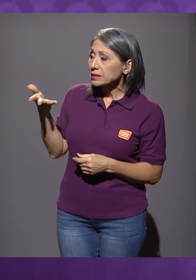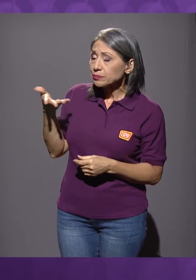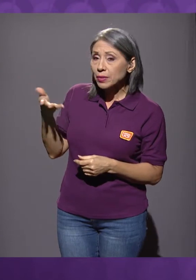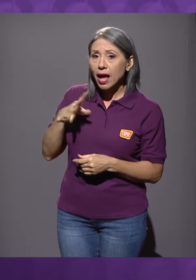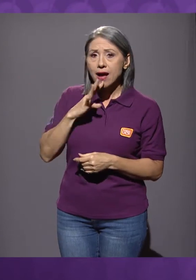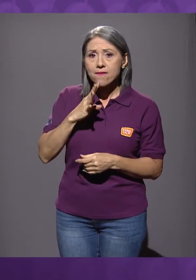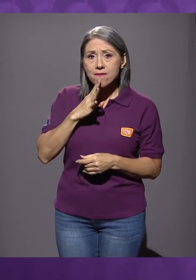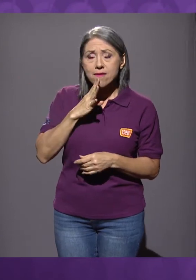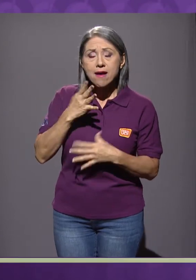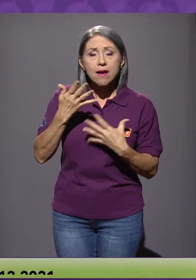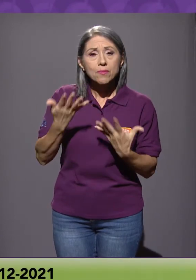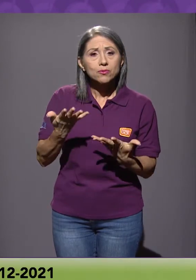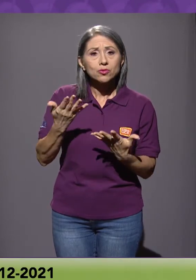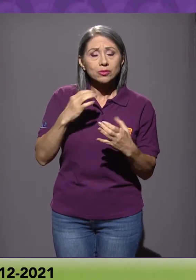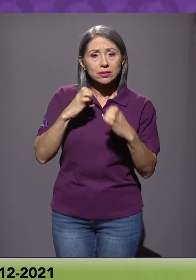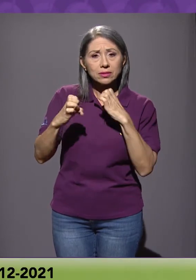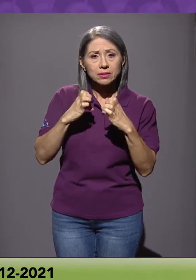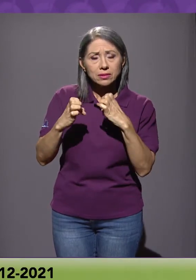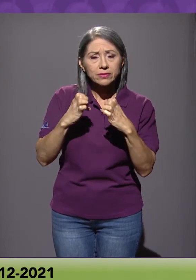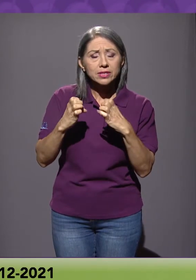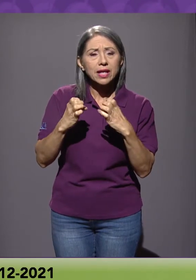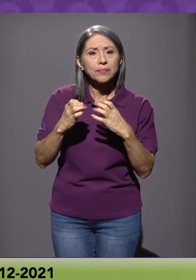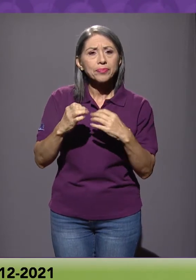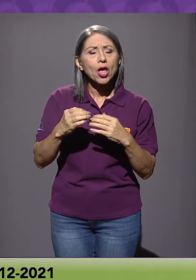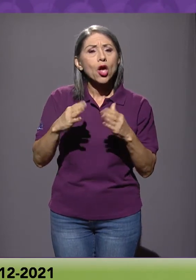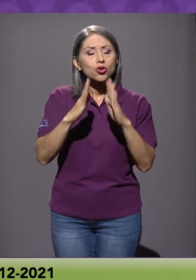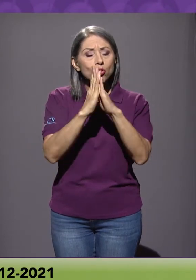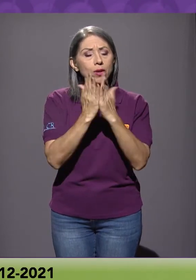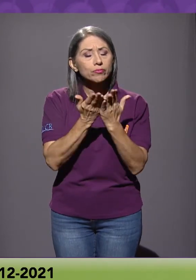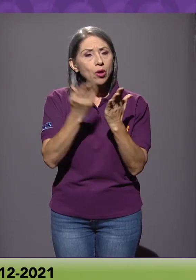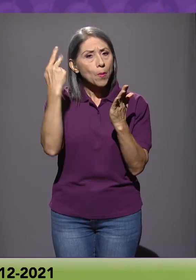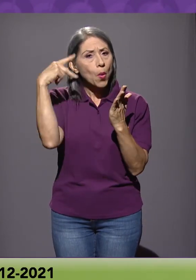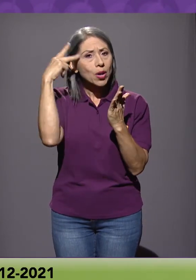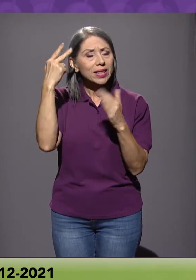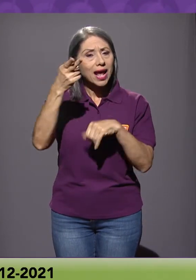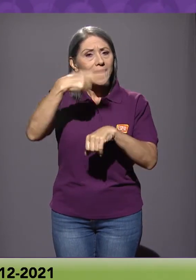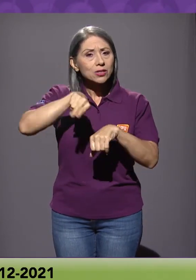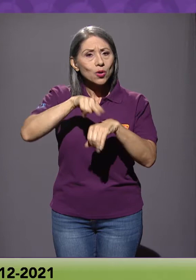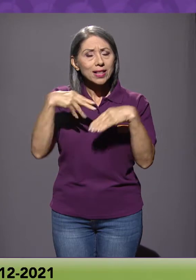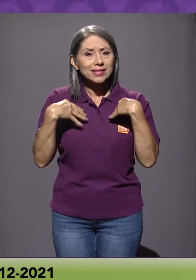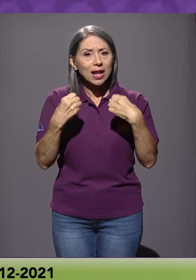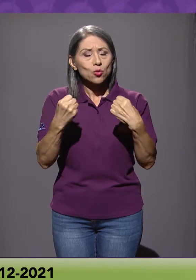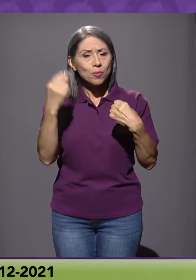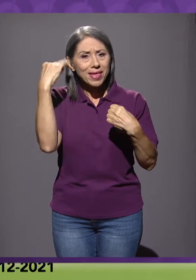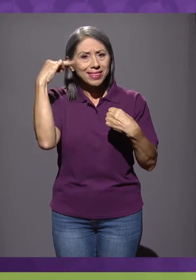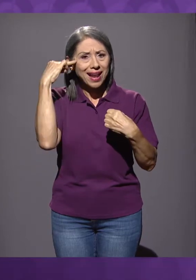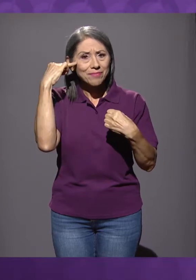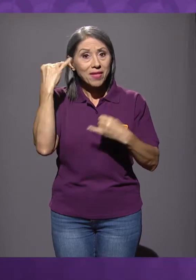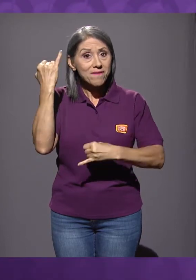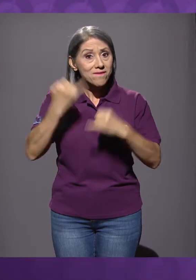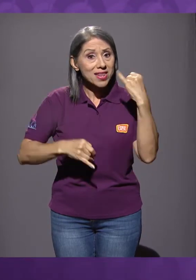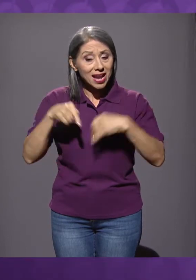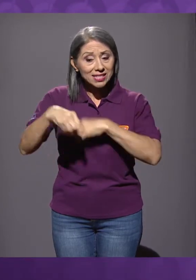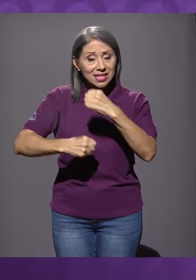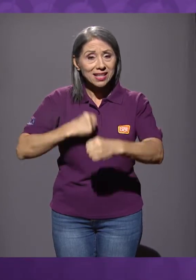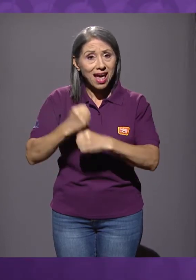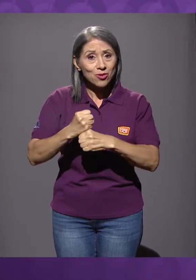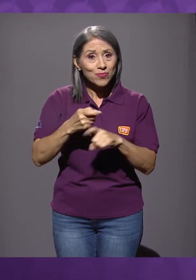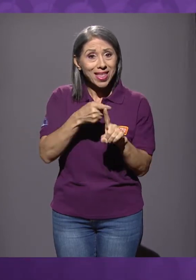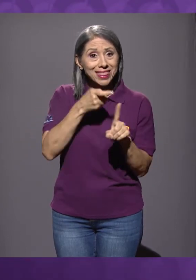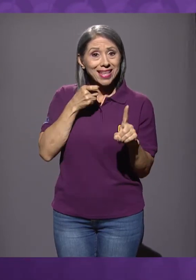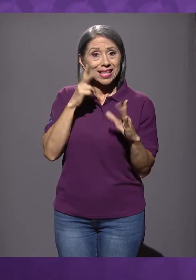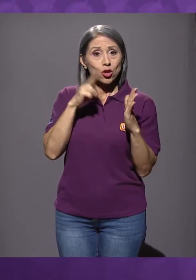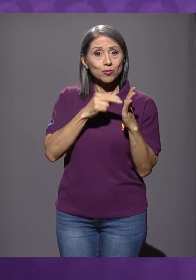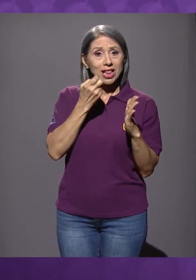la entrevista en el primer segmento sobre esta Política Nacional de Salud Mental que finaliza este año, era de 2012